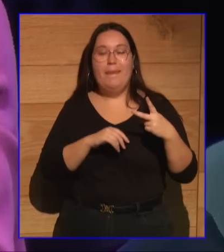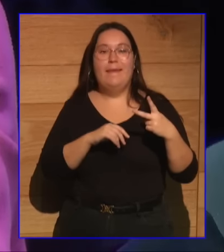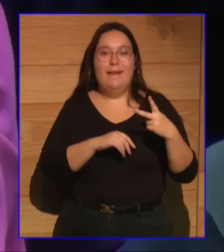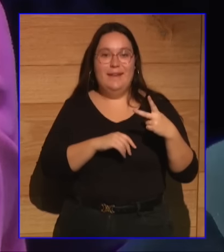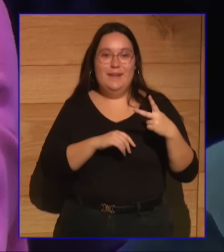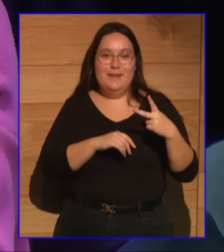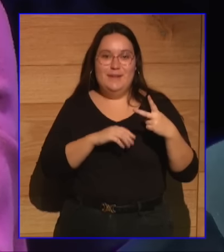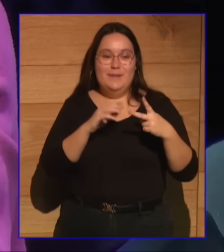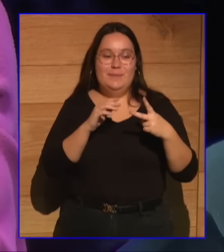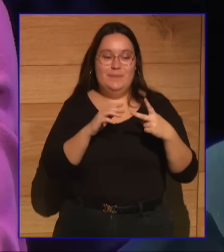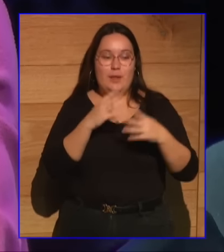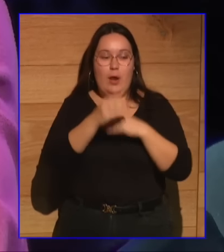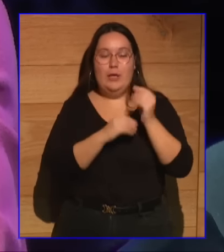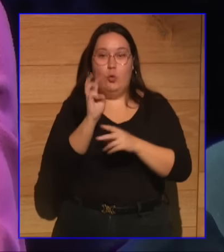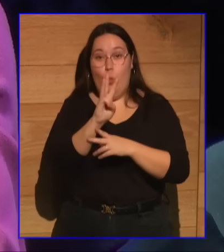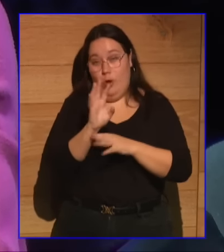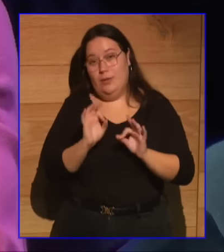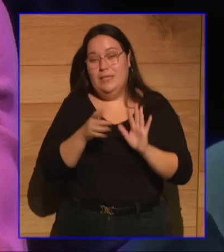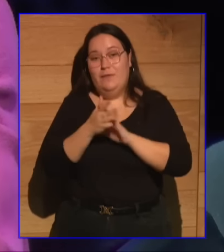Doc, MPX. Eso es. Vale, pues